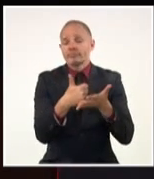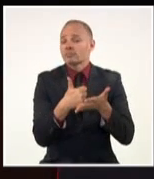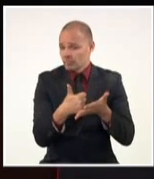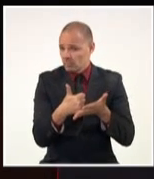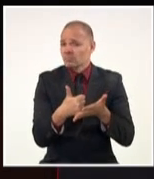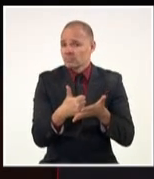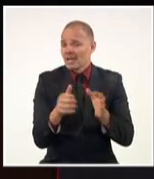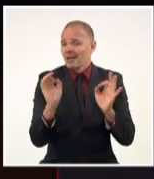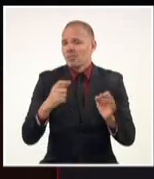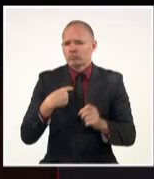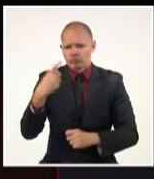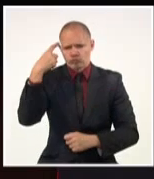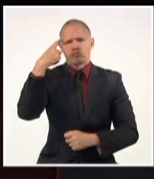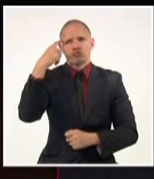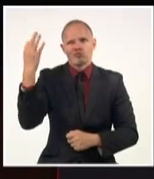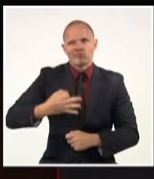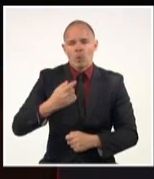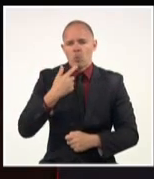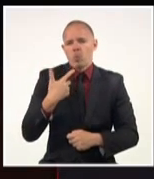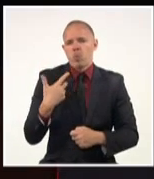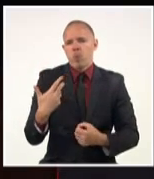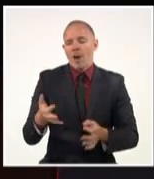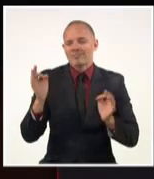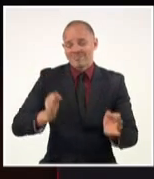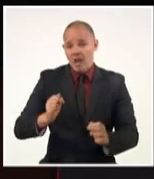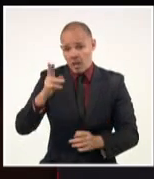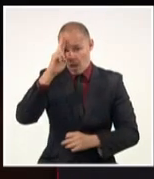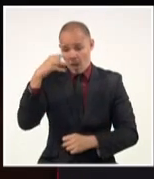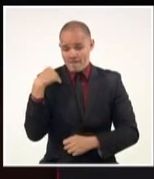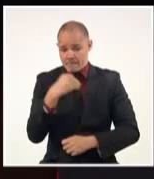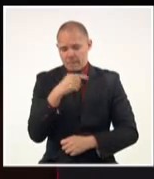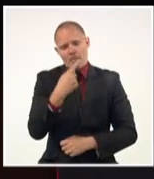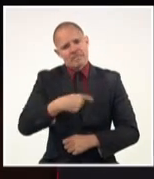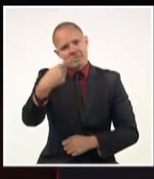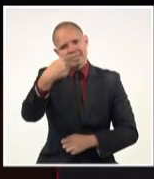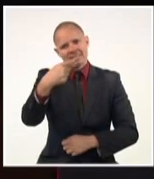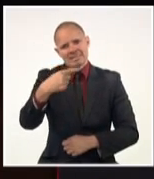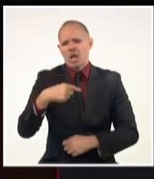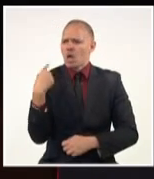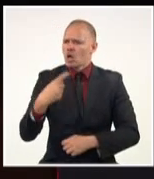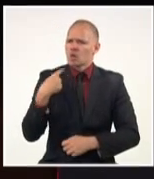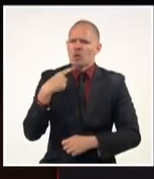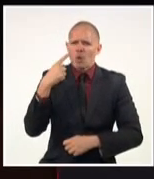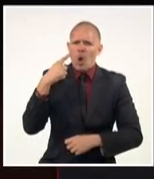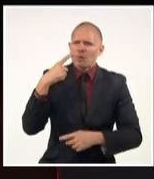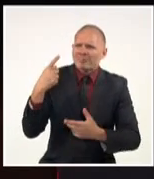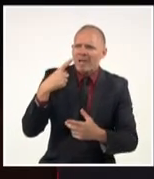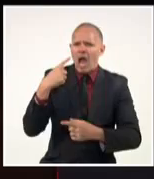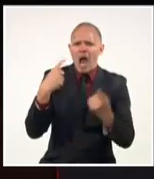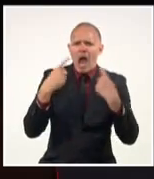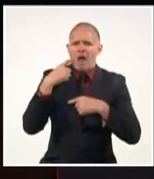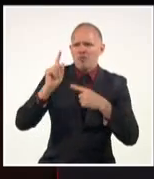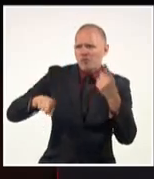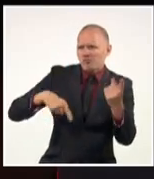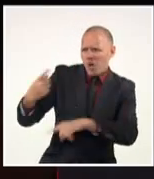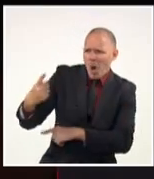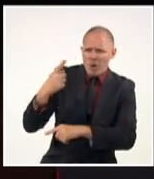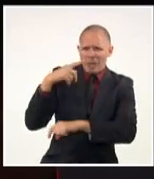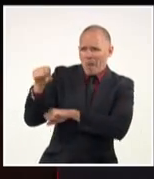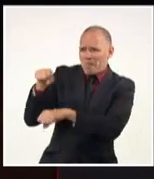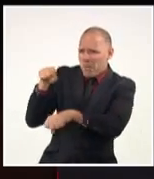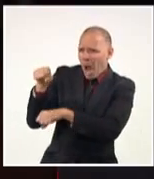la convicción profunda de que son médicos y no bombas, cooperación y no sanciones lo que los